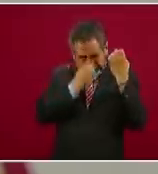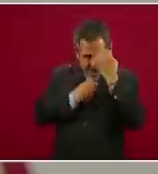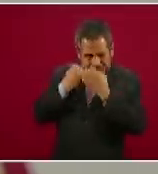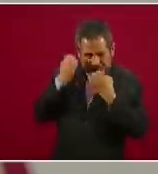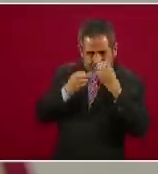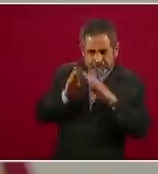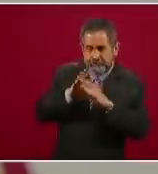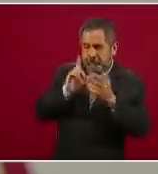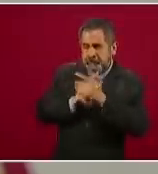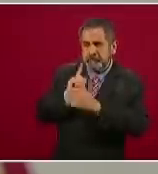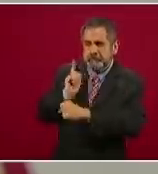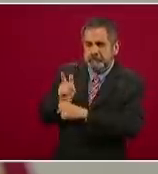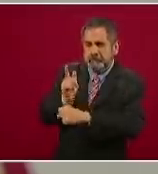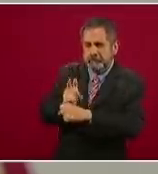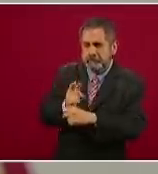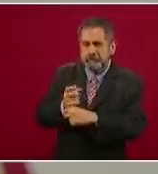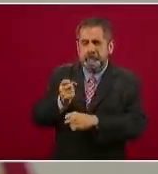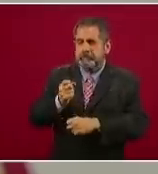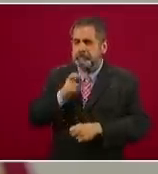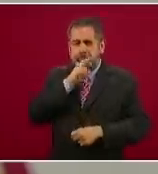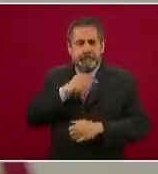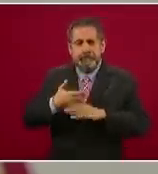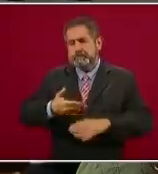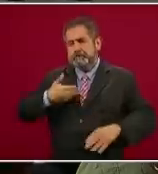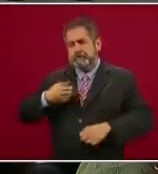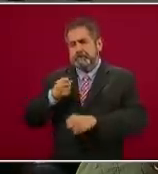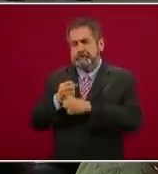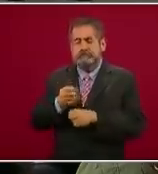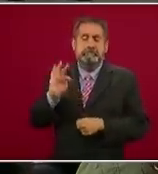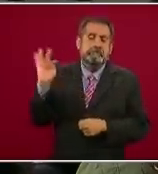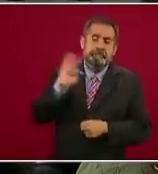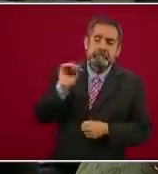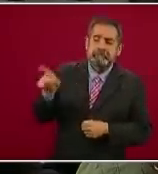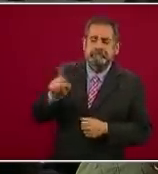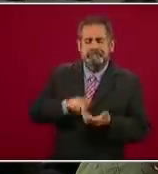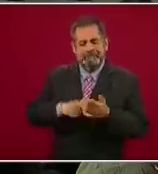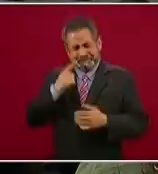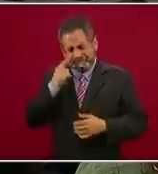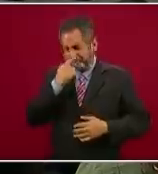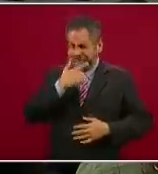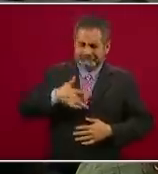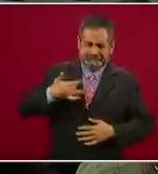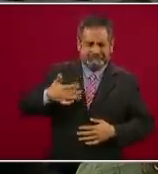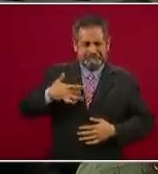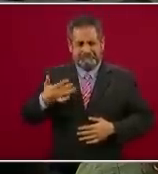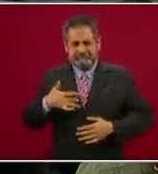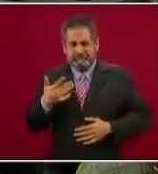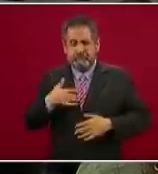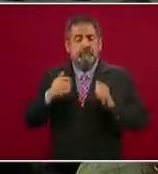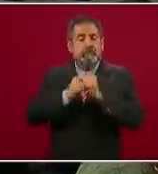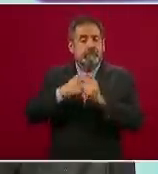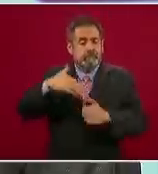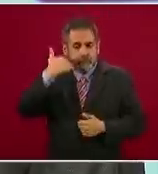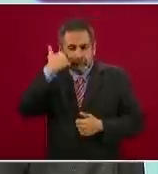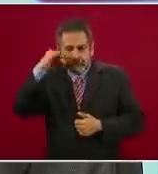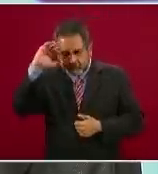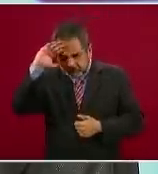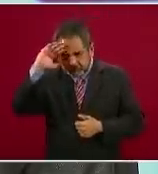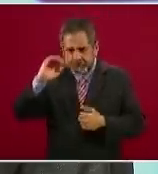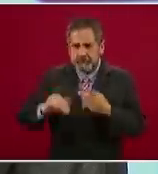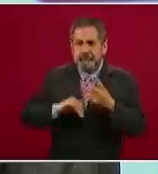esta identificación temprana de las personas que pudieran tener síntomas a través del monitoreo de temperatura y a través